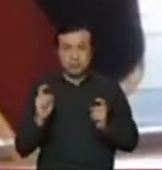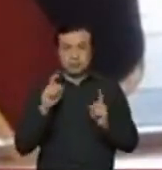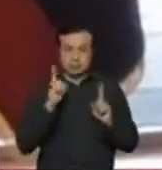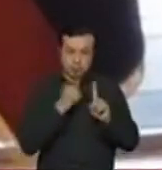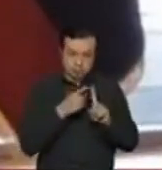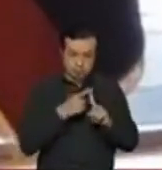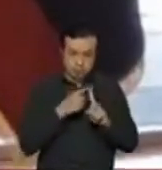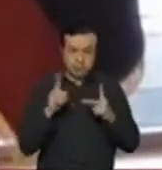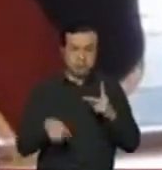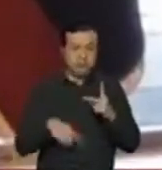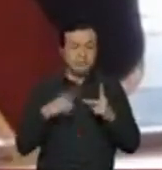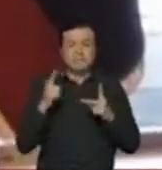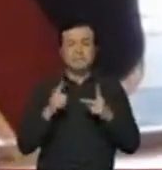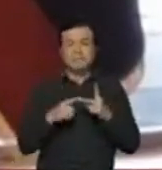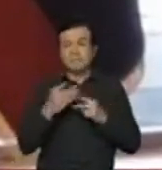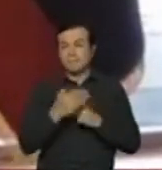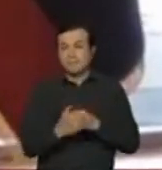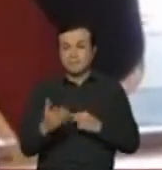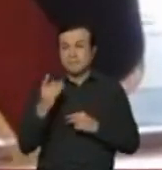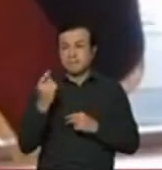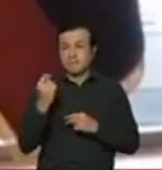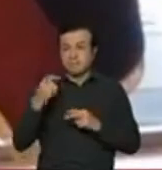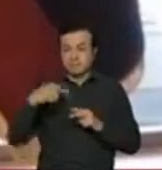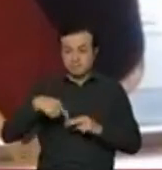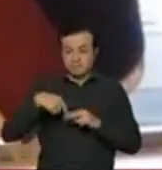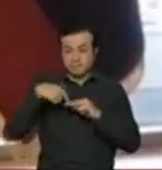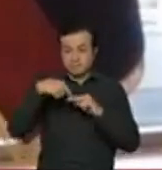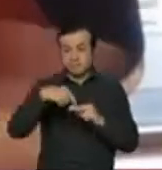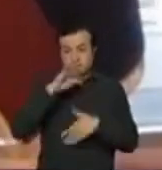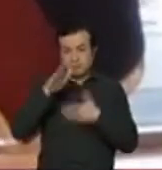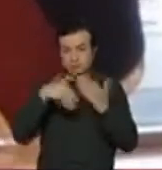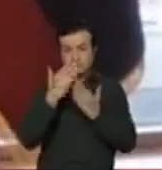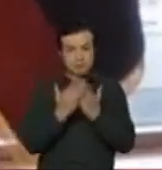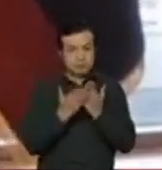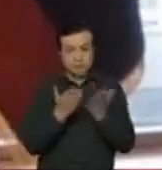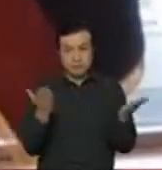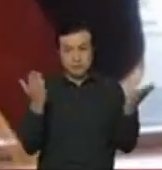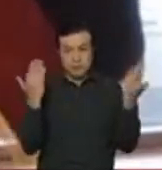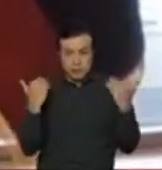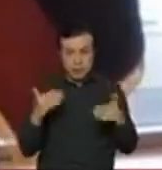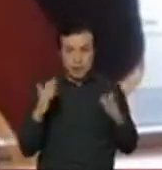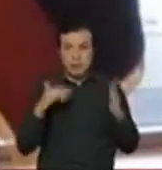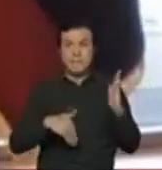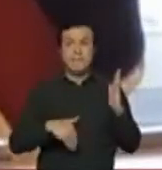lado. En el otro lado, en Quirografarios tienen todos los servicios y de hecho